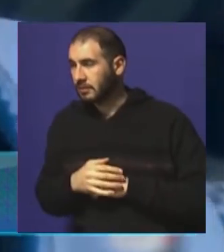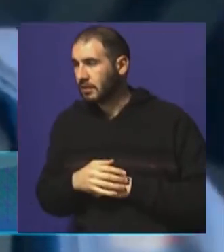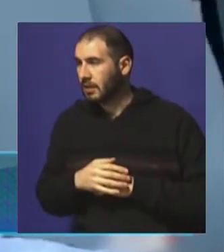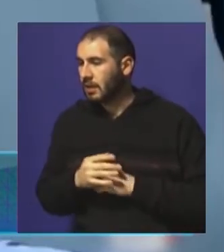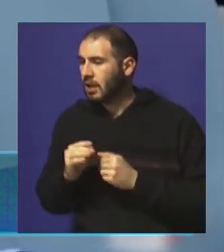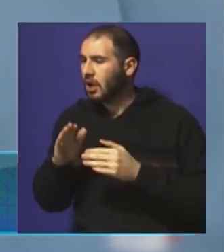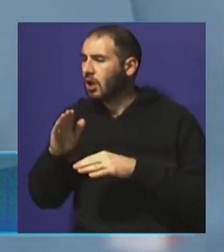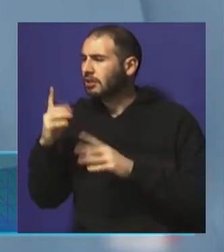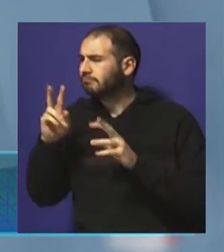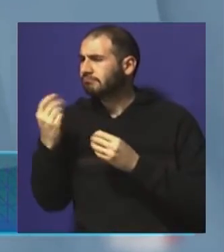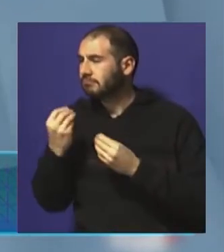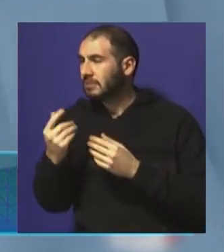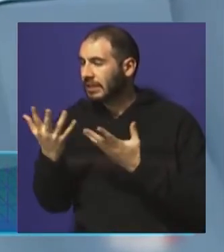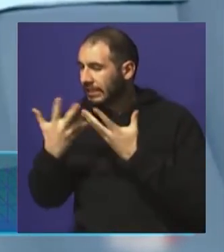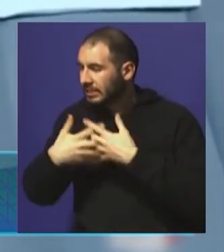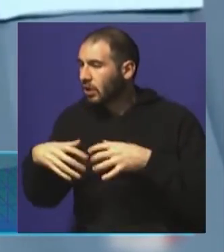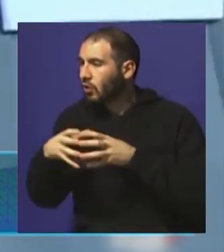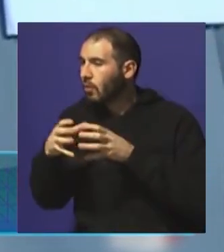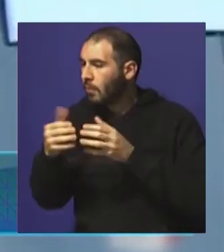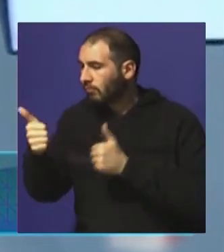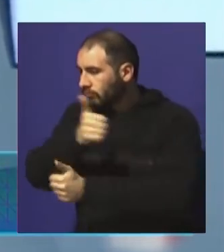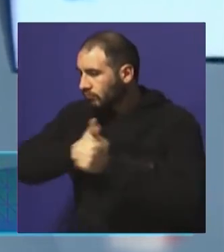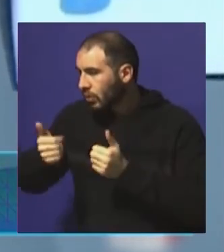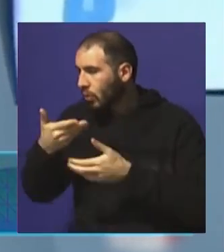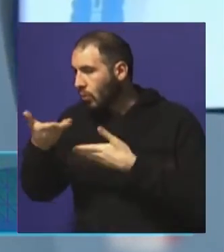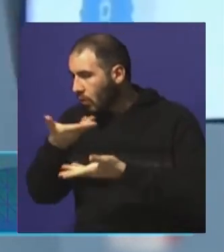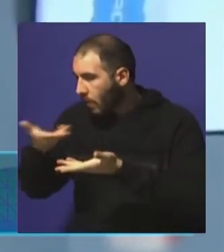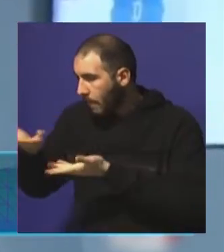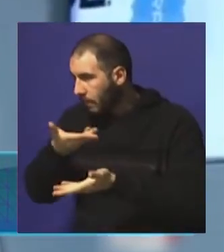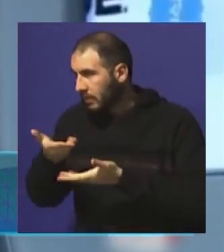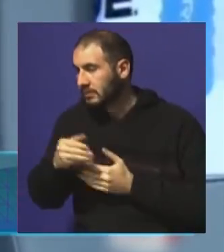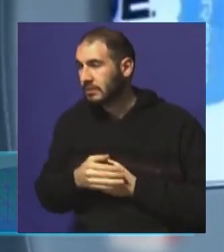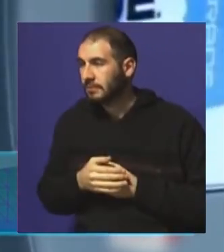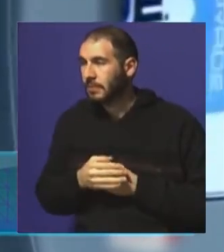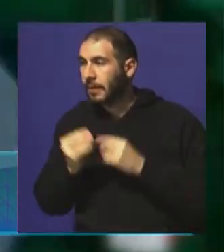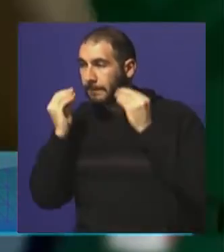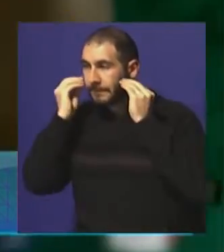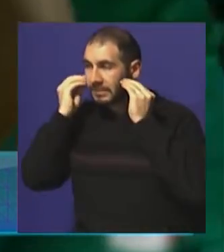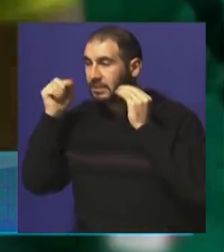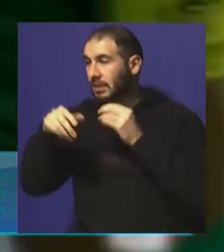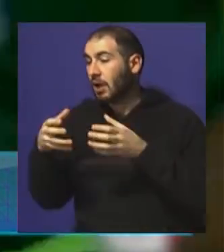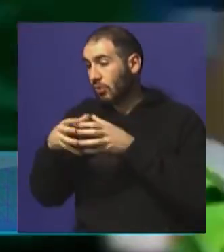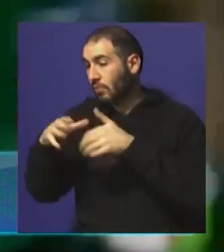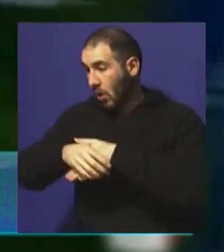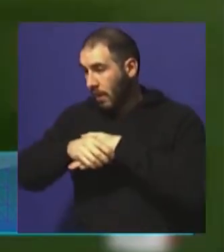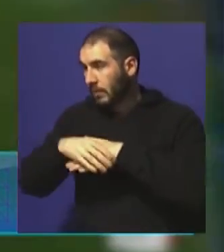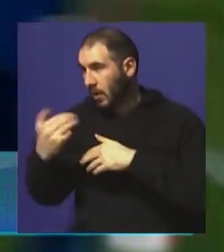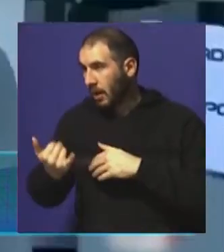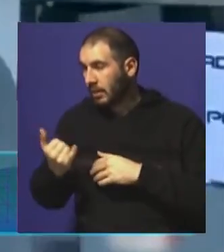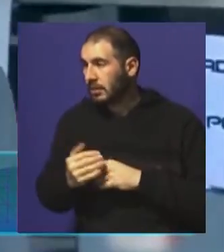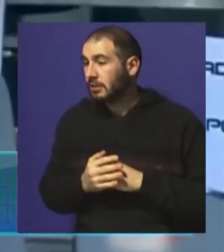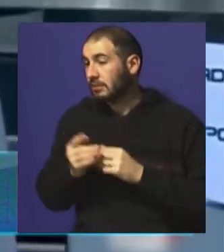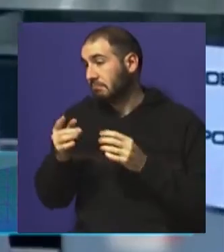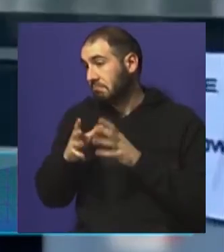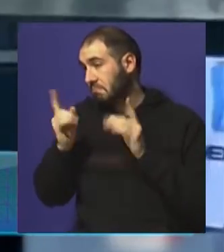de integrarse a un grupo, de interactuar entre las partes. Leo tiene su grupo de amigos, como en